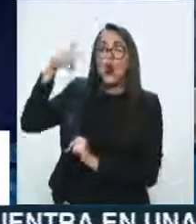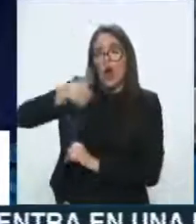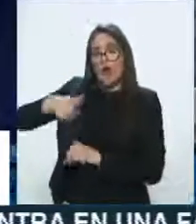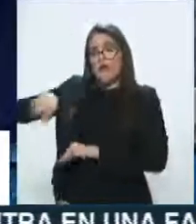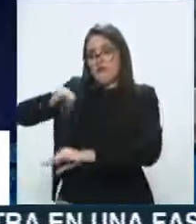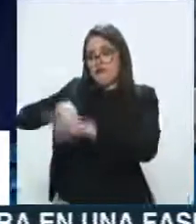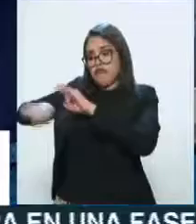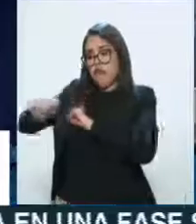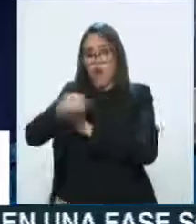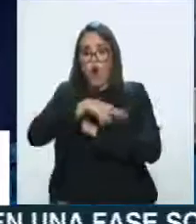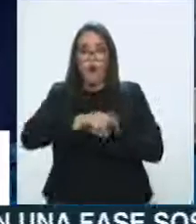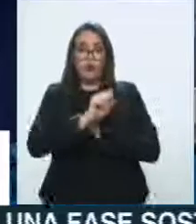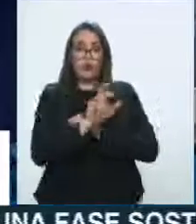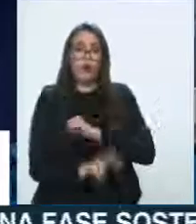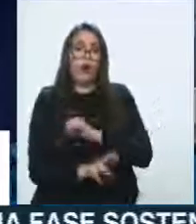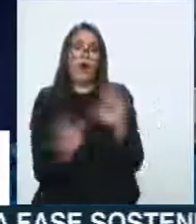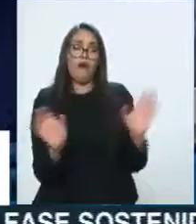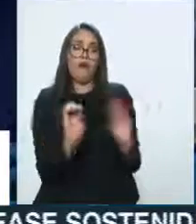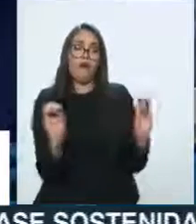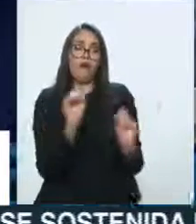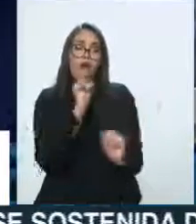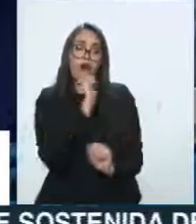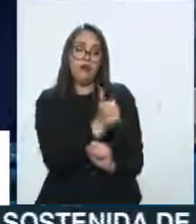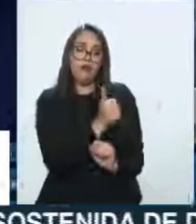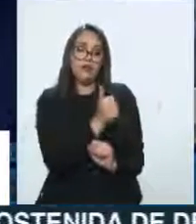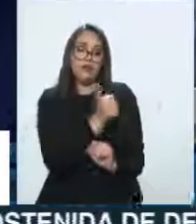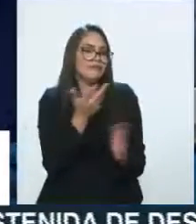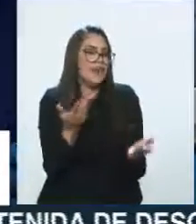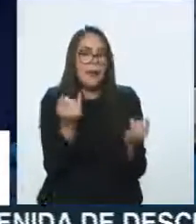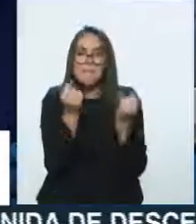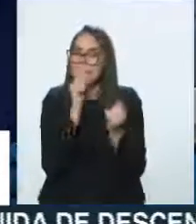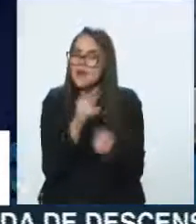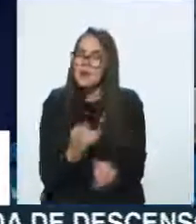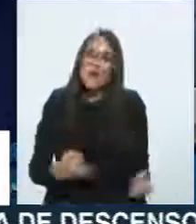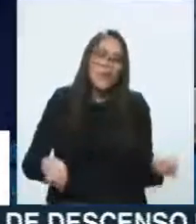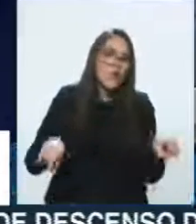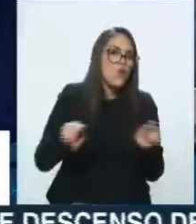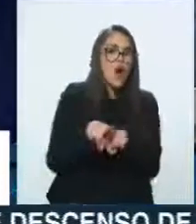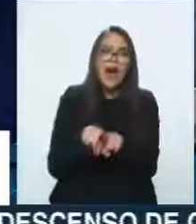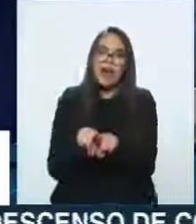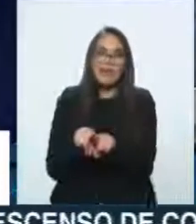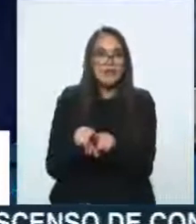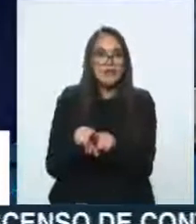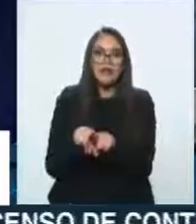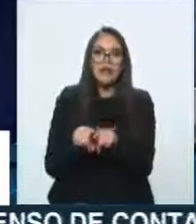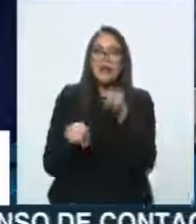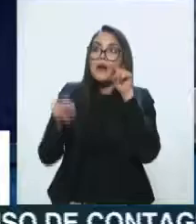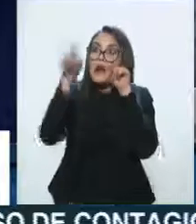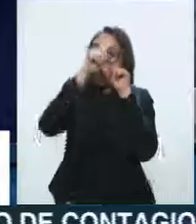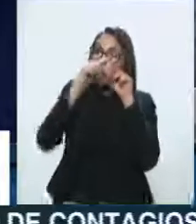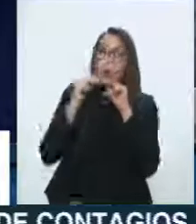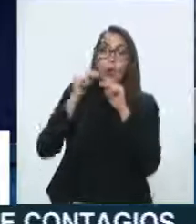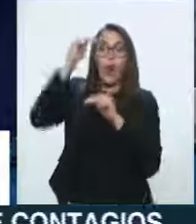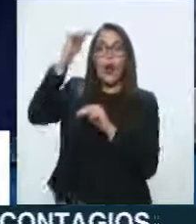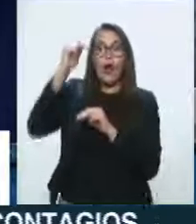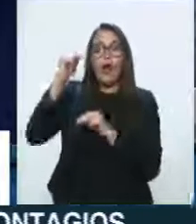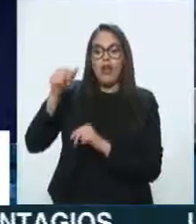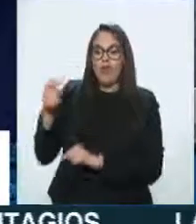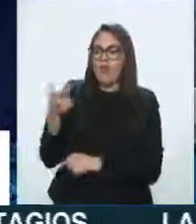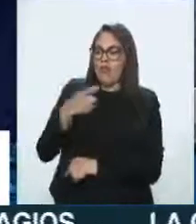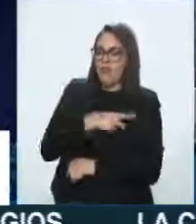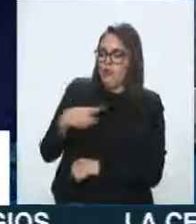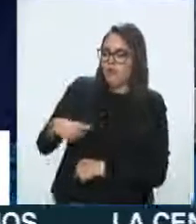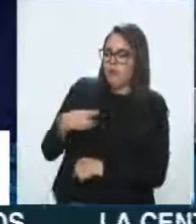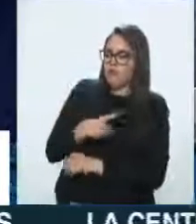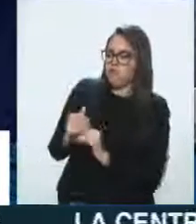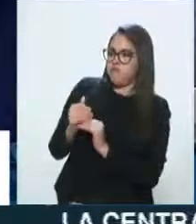hace nada. Bueno, ellos se endeudan y el sur está efectivamente muy empobrecido. Y